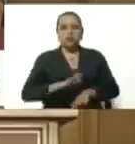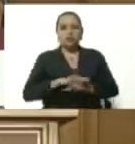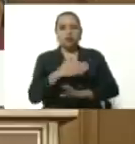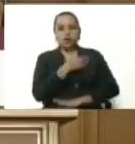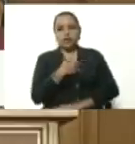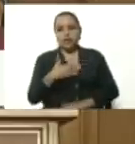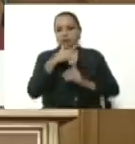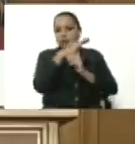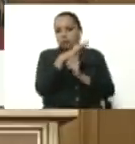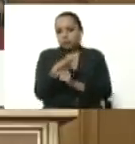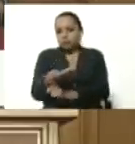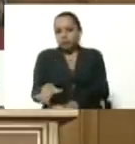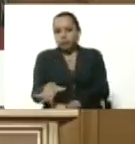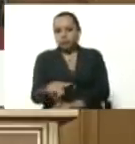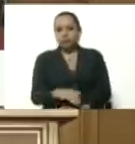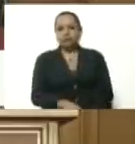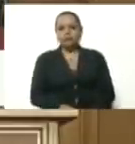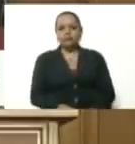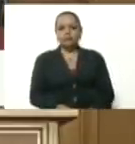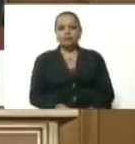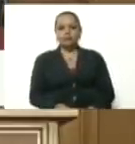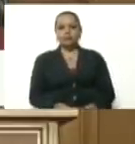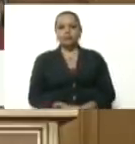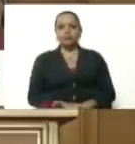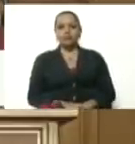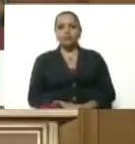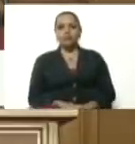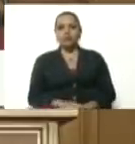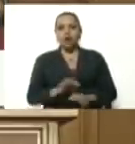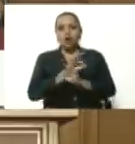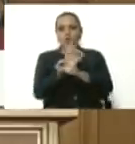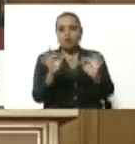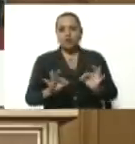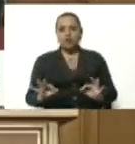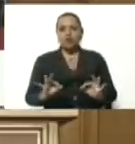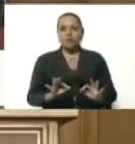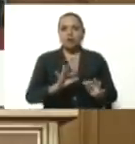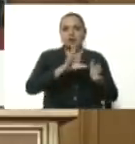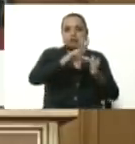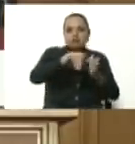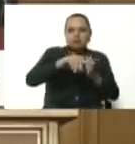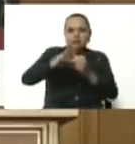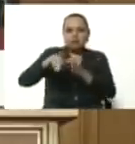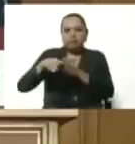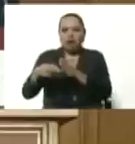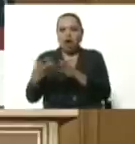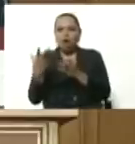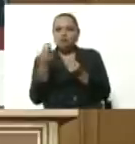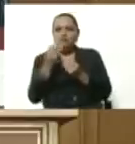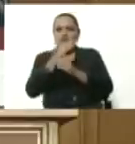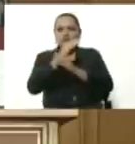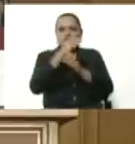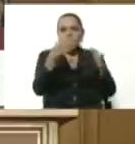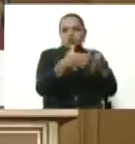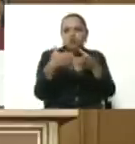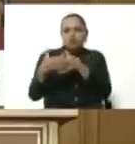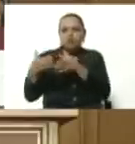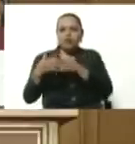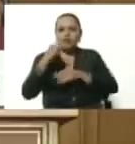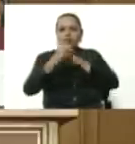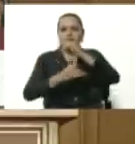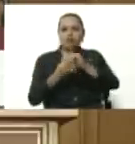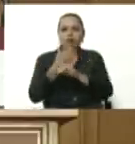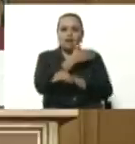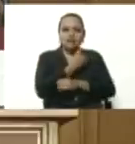neocolonial. Se trata, compañeros, de una operación de despojo con muchos tentáculos y actores nacionales e